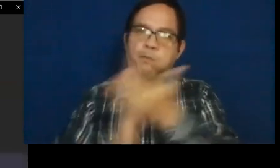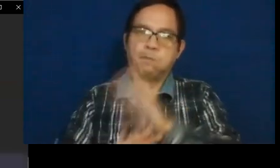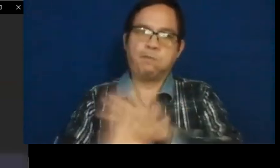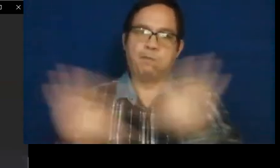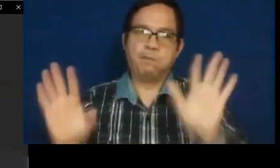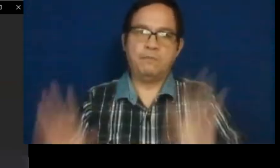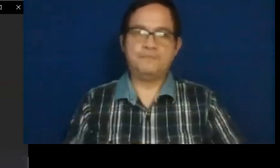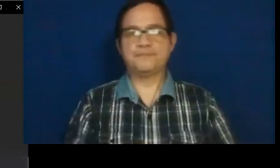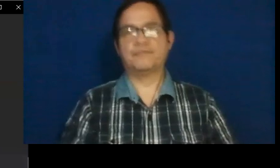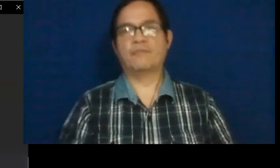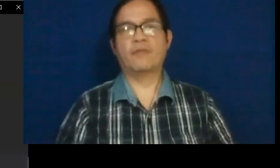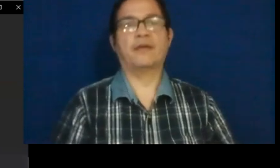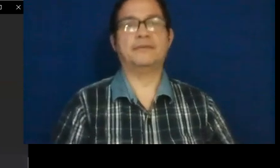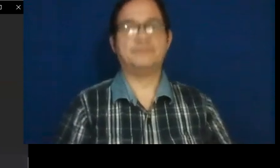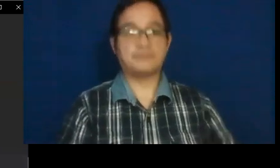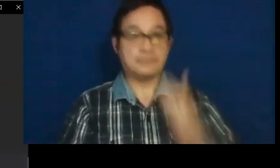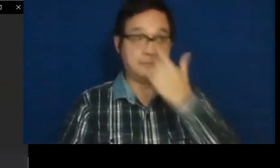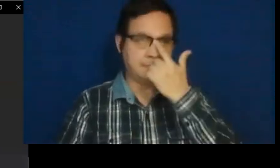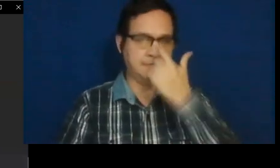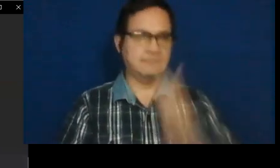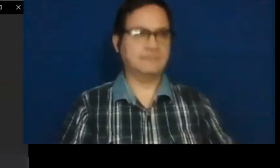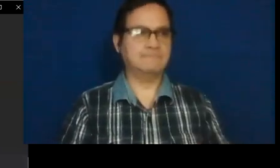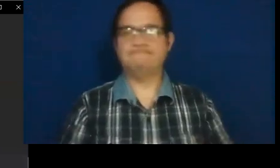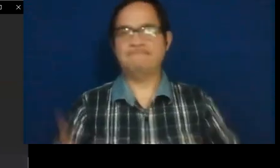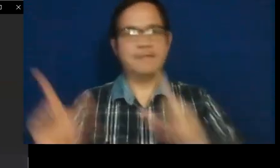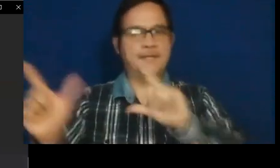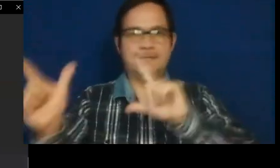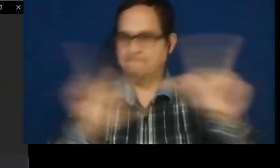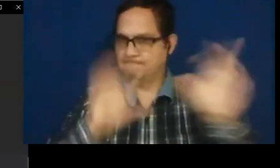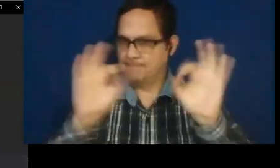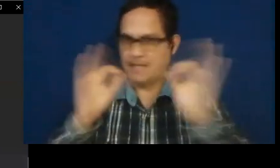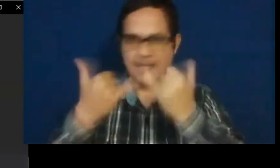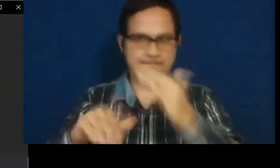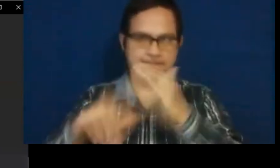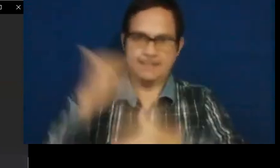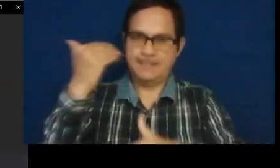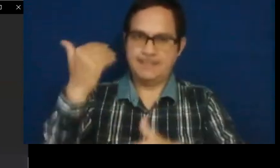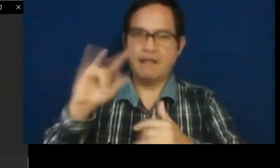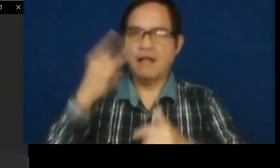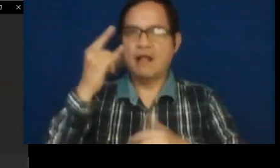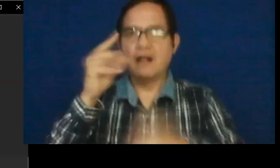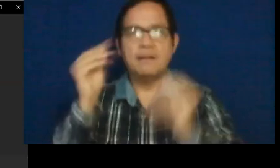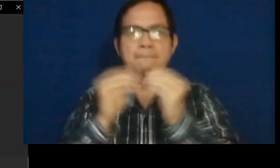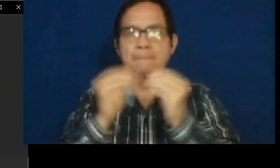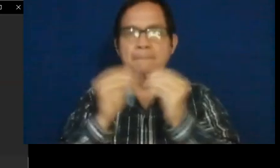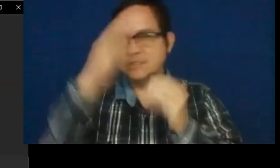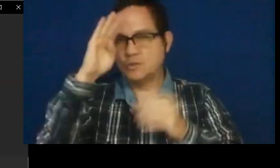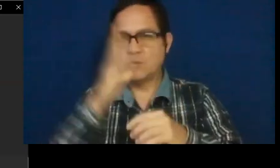Bien. gracias. Listo, entonces, bueno, vamos entonces a iniciar, ya que de pronto no hay ninguna duda al